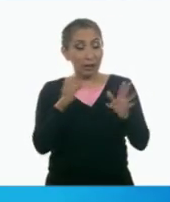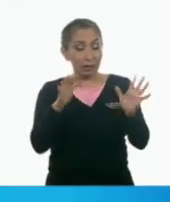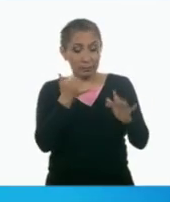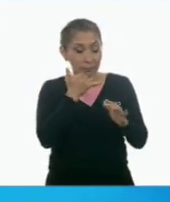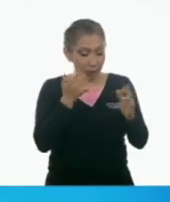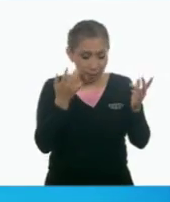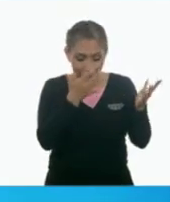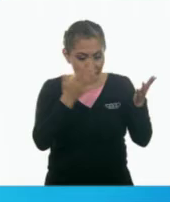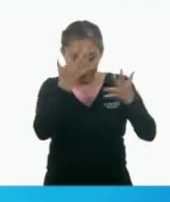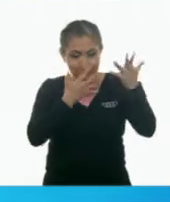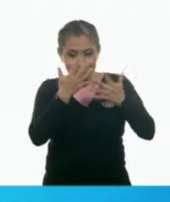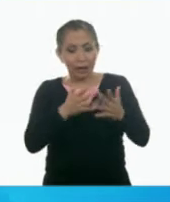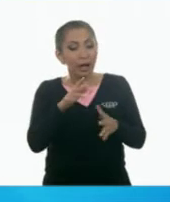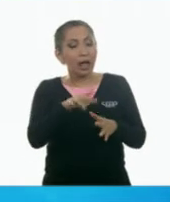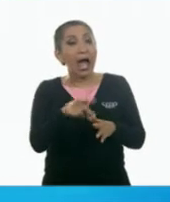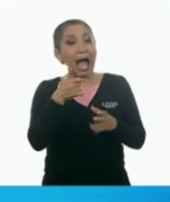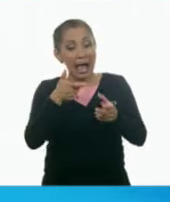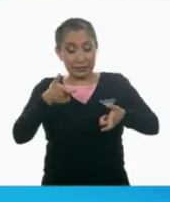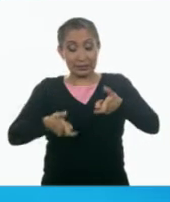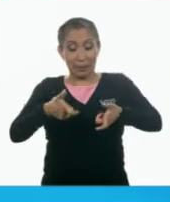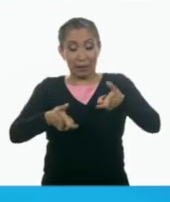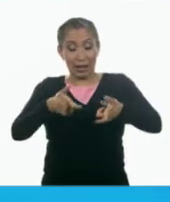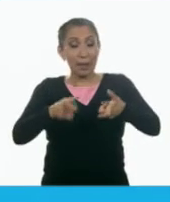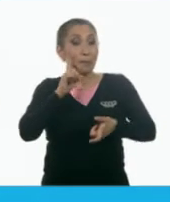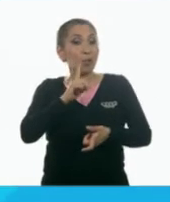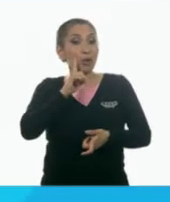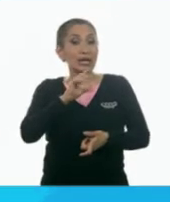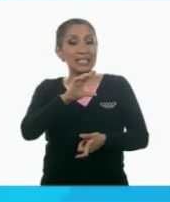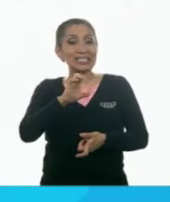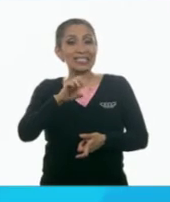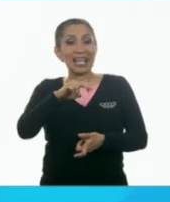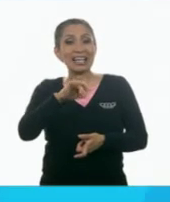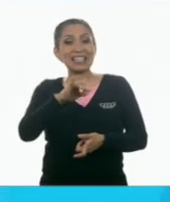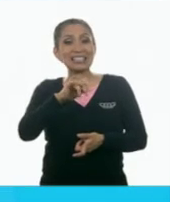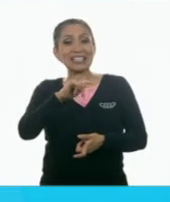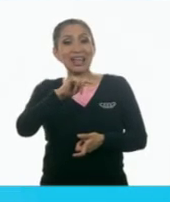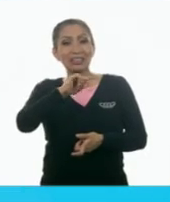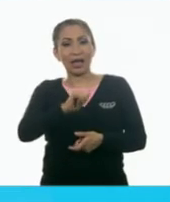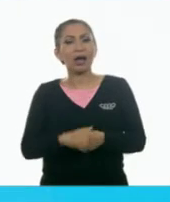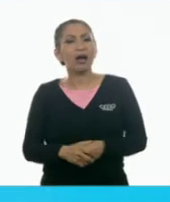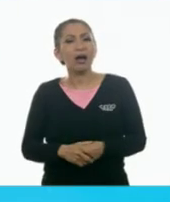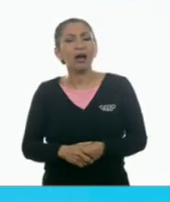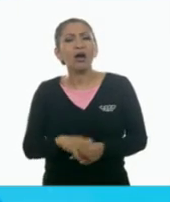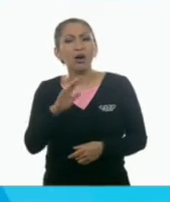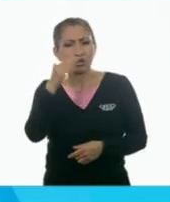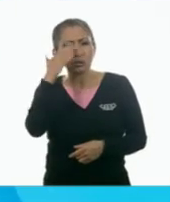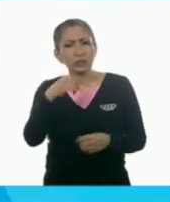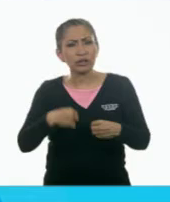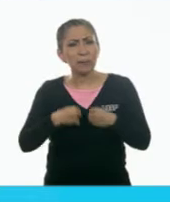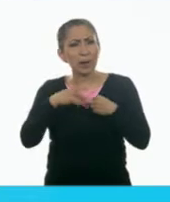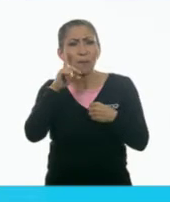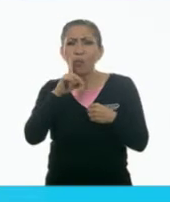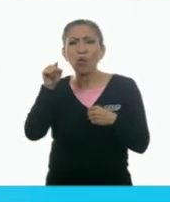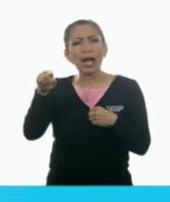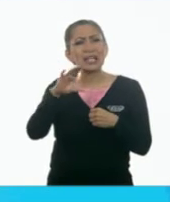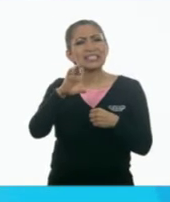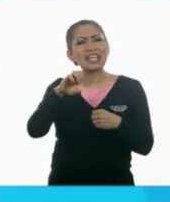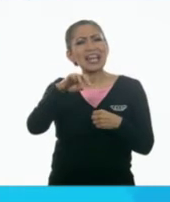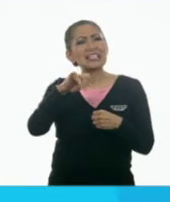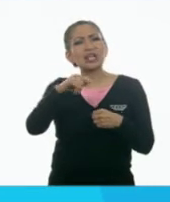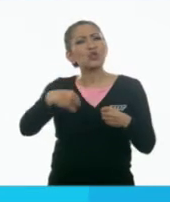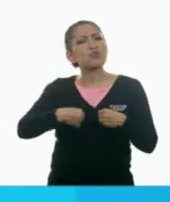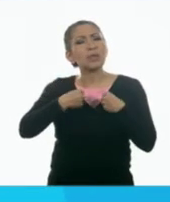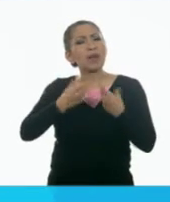íbamos? Ah, sí, en la zapatilla de la Cenicienta. Y dime, ¿sabes dónde vive esta chica